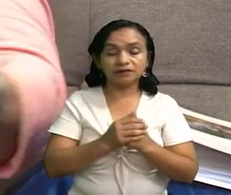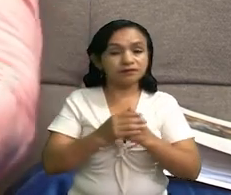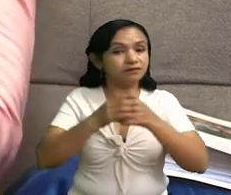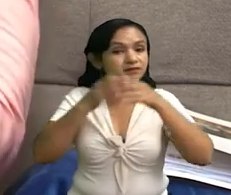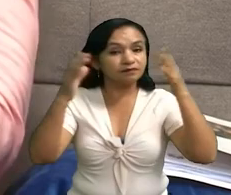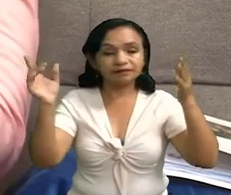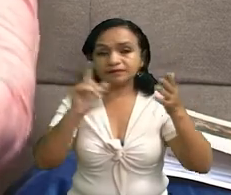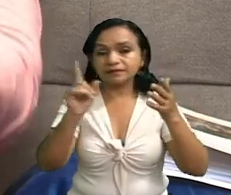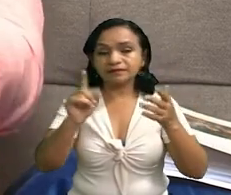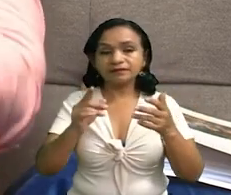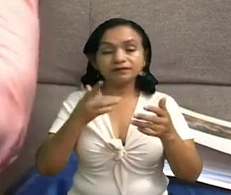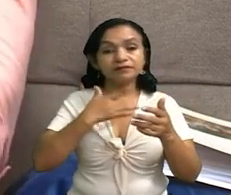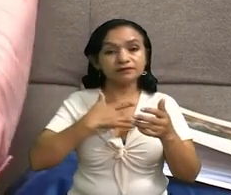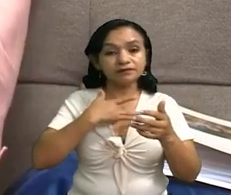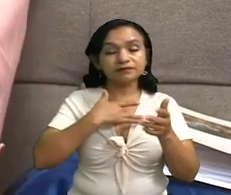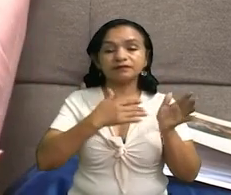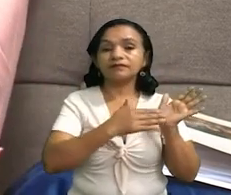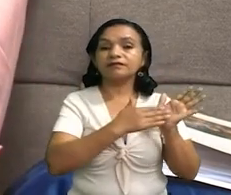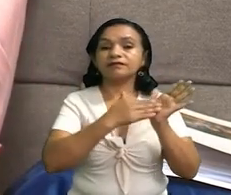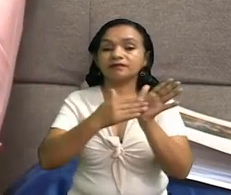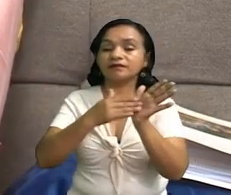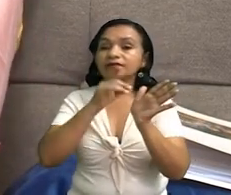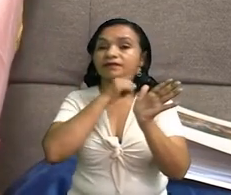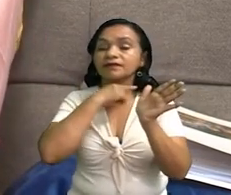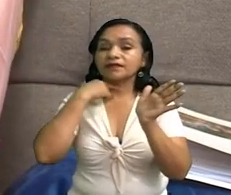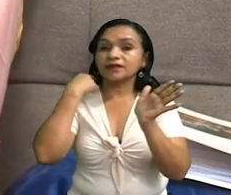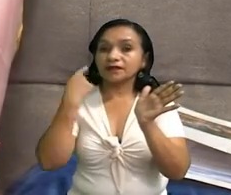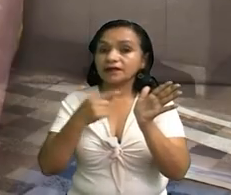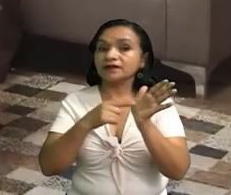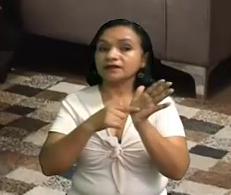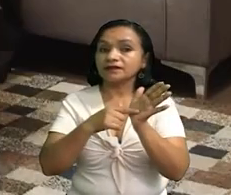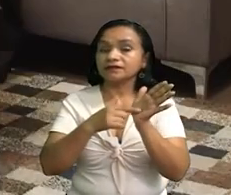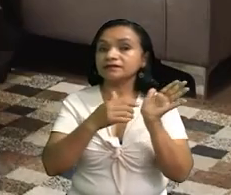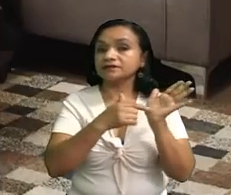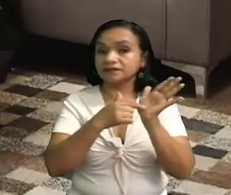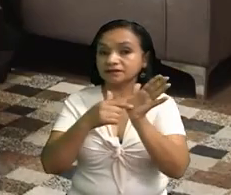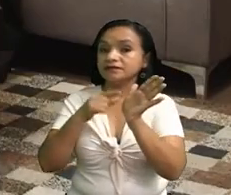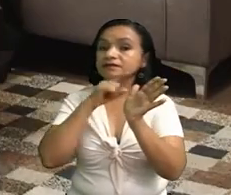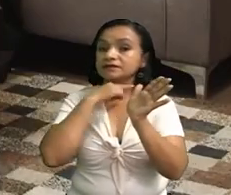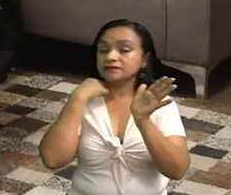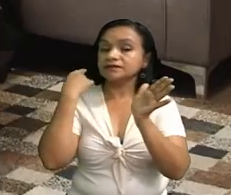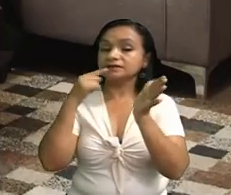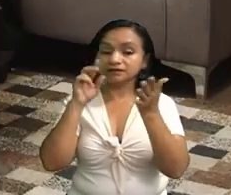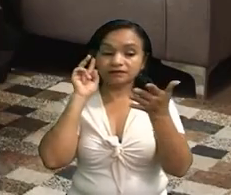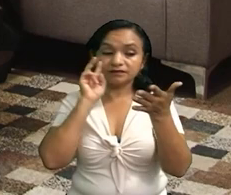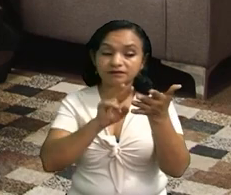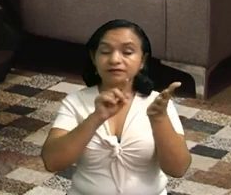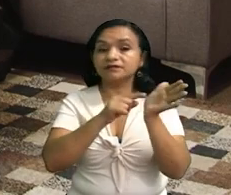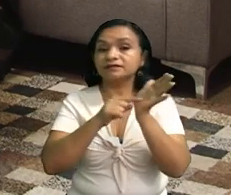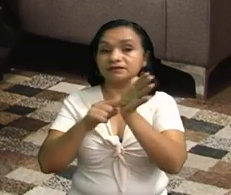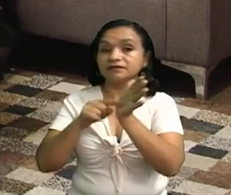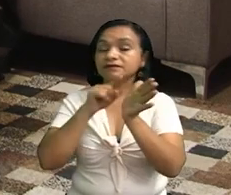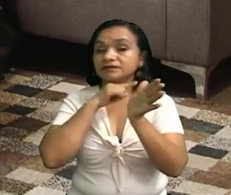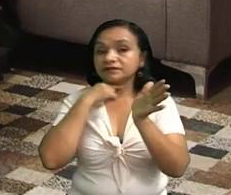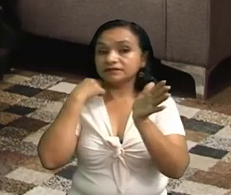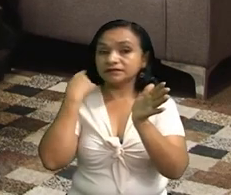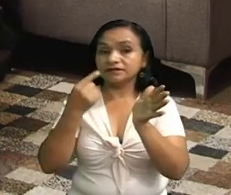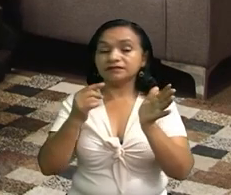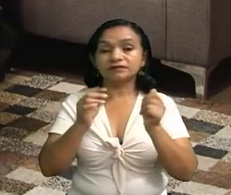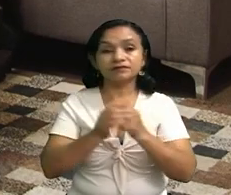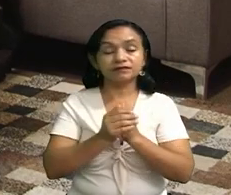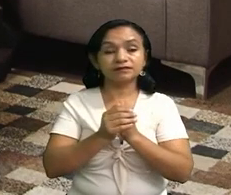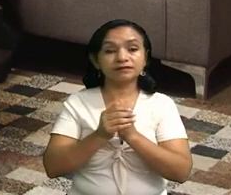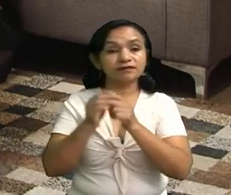grandes, sino que hay que demostrarlo. Y además con pruebas, ¿no? Con pruebas perfectamente constatables. Dentro